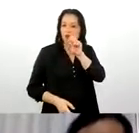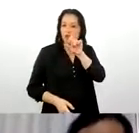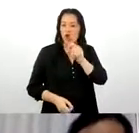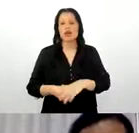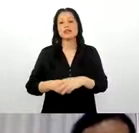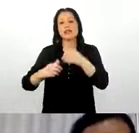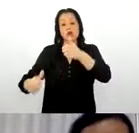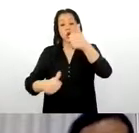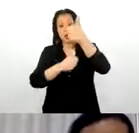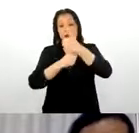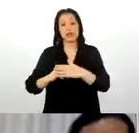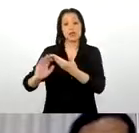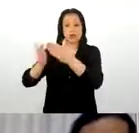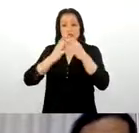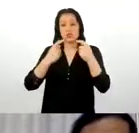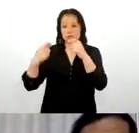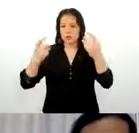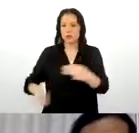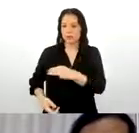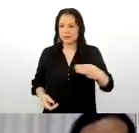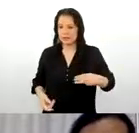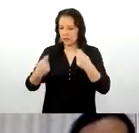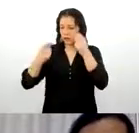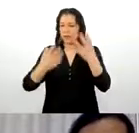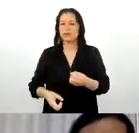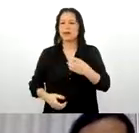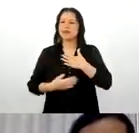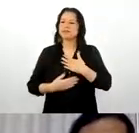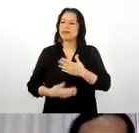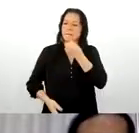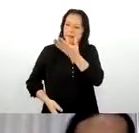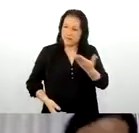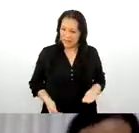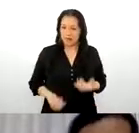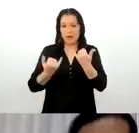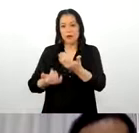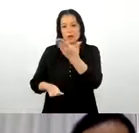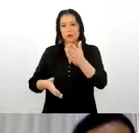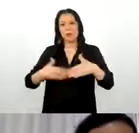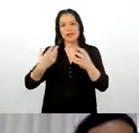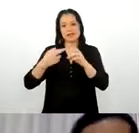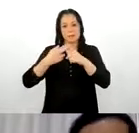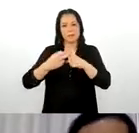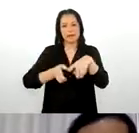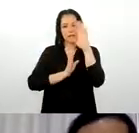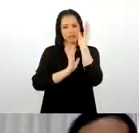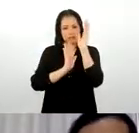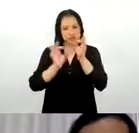de Turismo Comunitario de MinCetur. Estimado Franco, bienvenido. Le doy el pase para iniciar su ponencia.